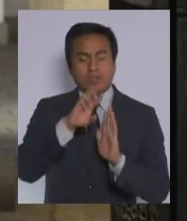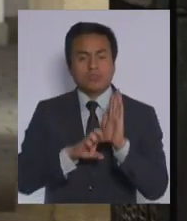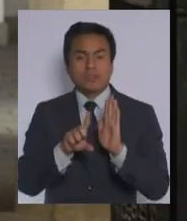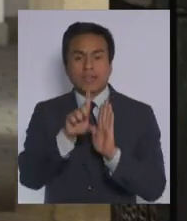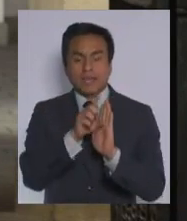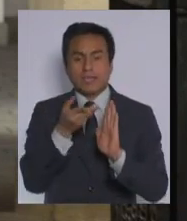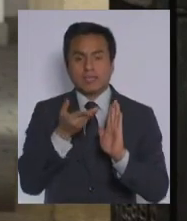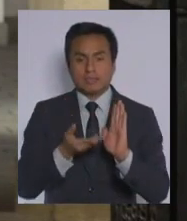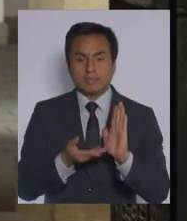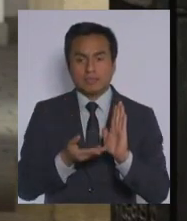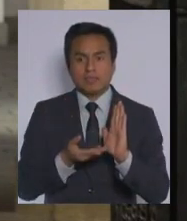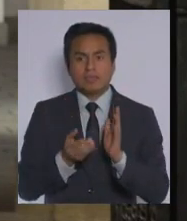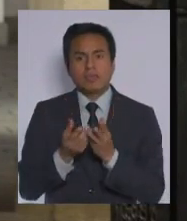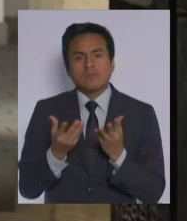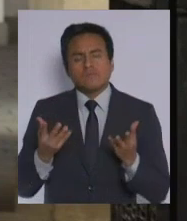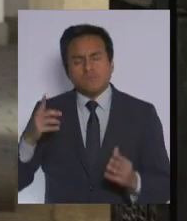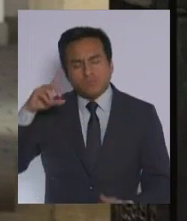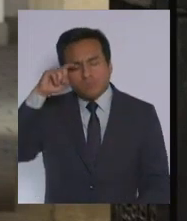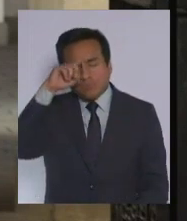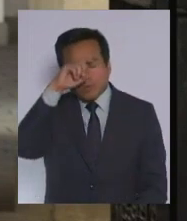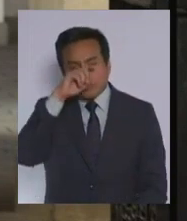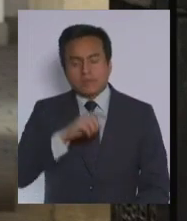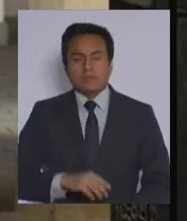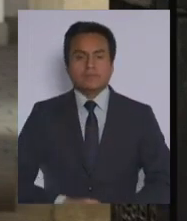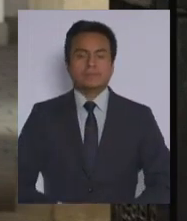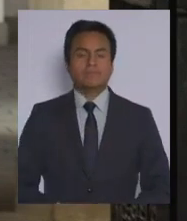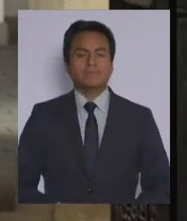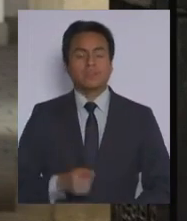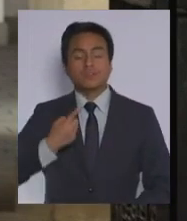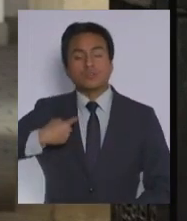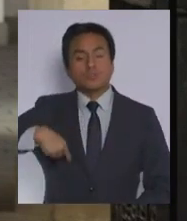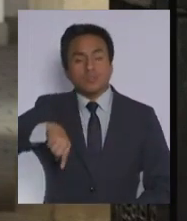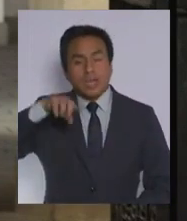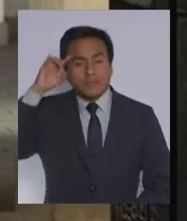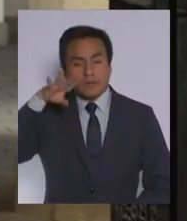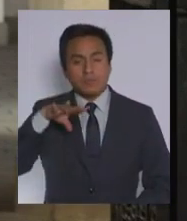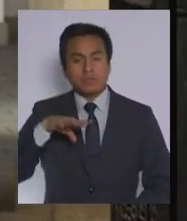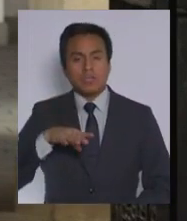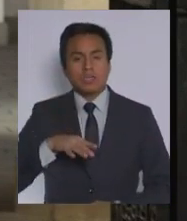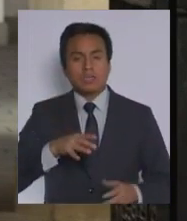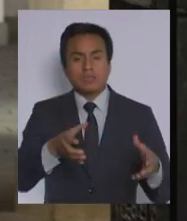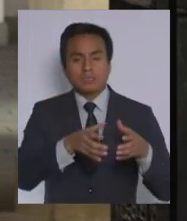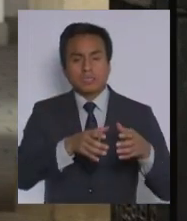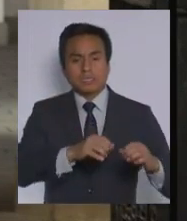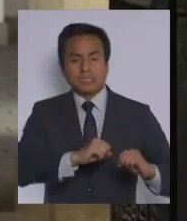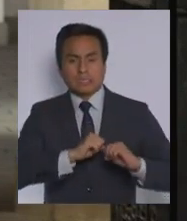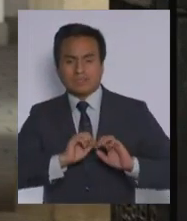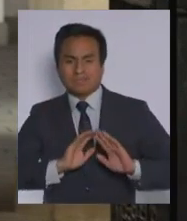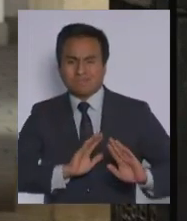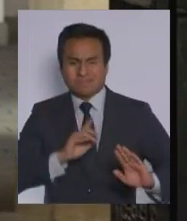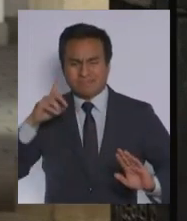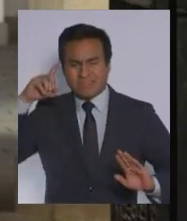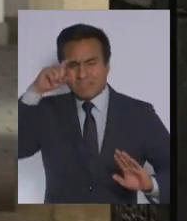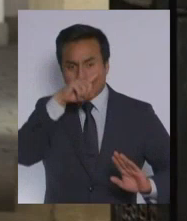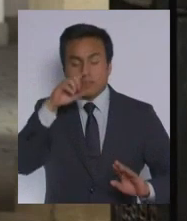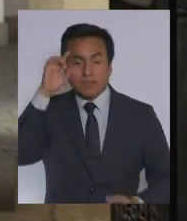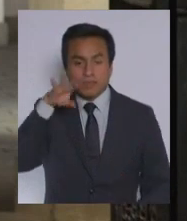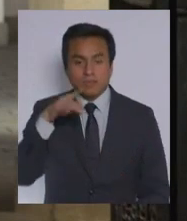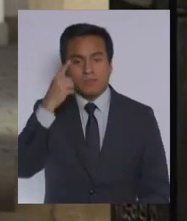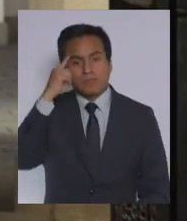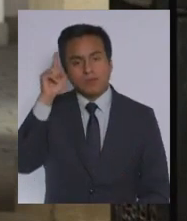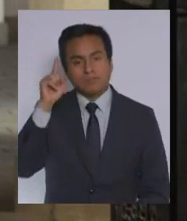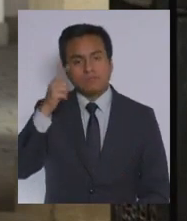de ley es muy difícil sabemos que es difícil ir contra la corriente pero también estamos